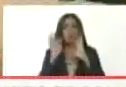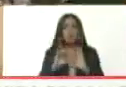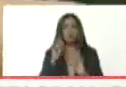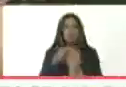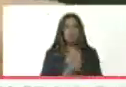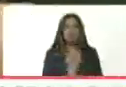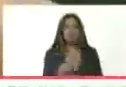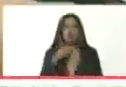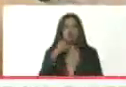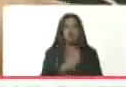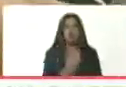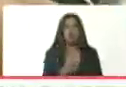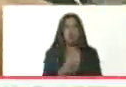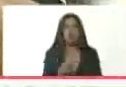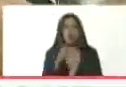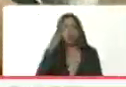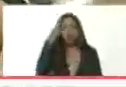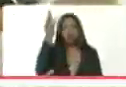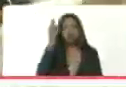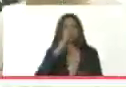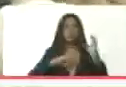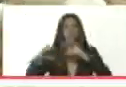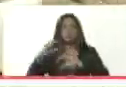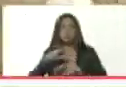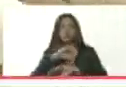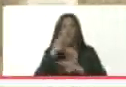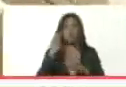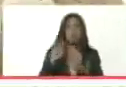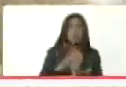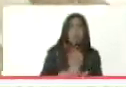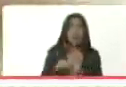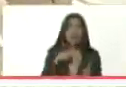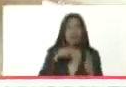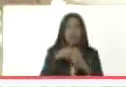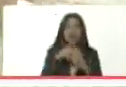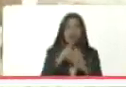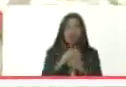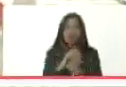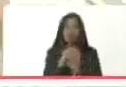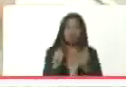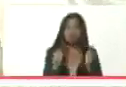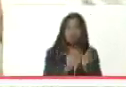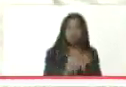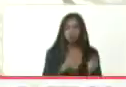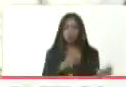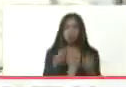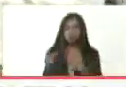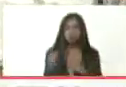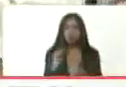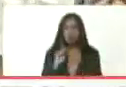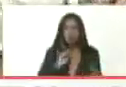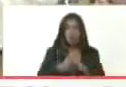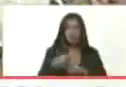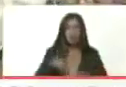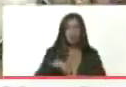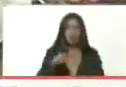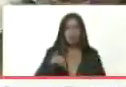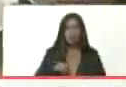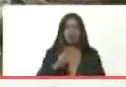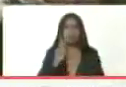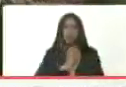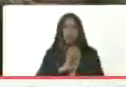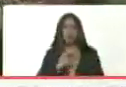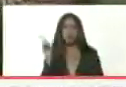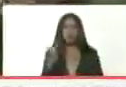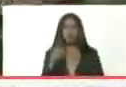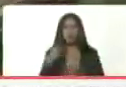y ordenó al consejo científico nacional la línea de sustitución de importaciones como lo estamos haciendo en muchos